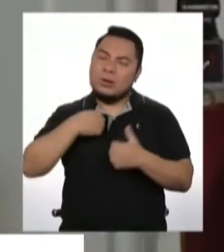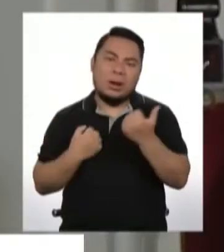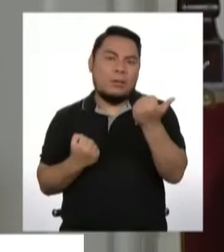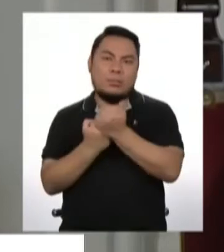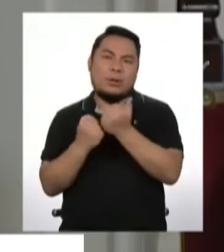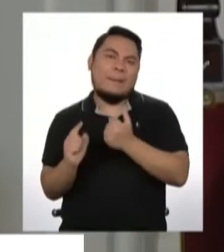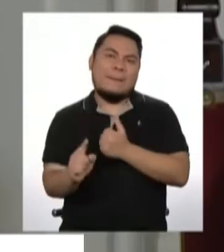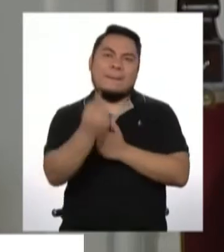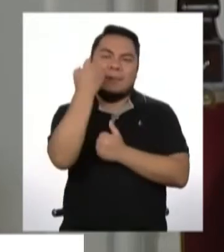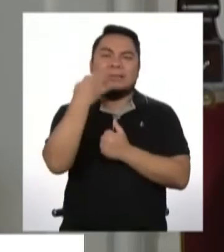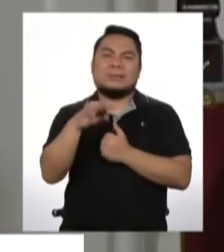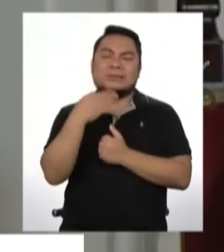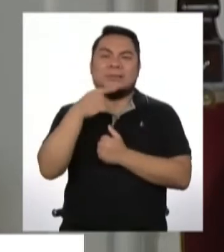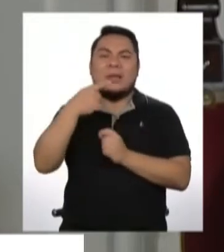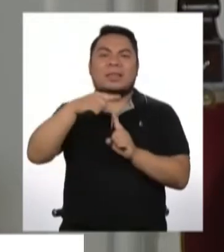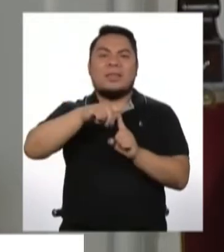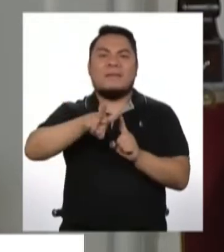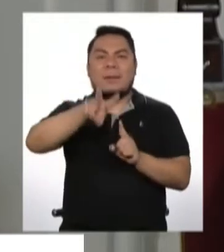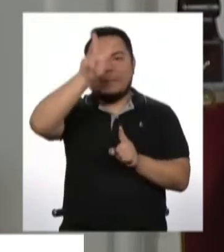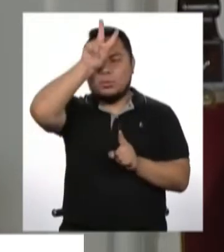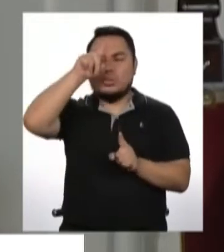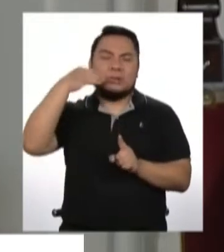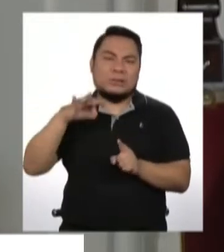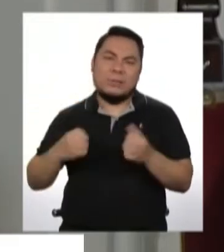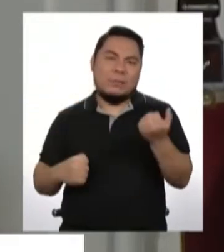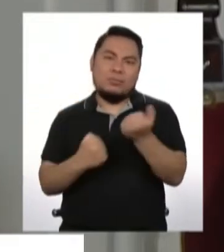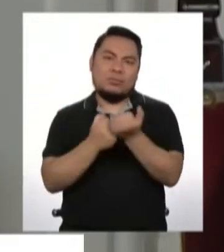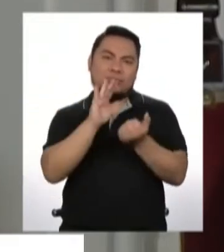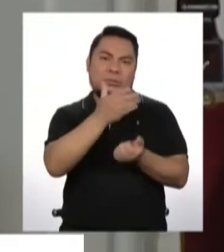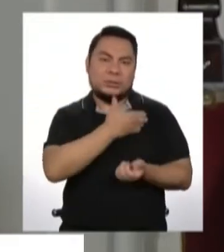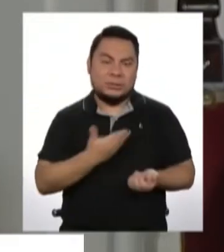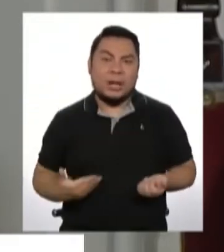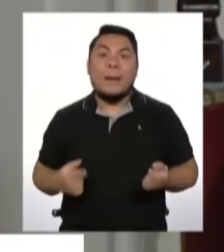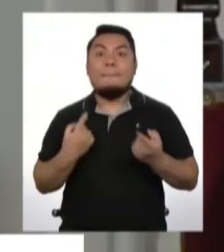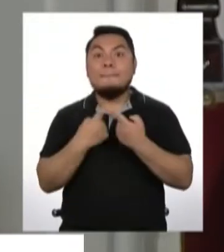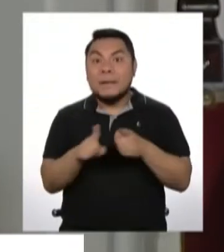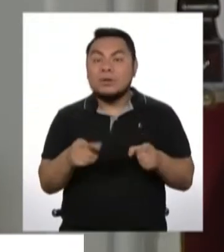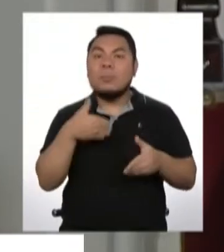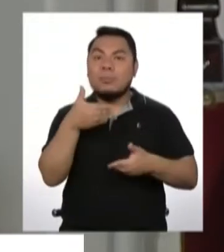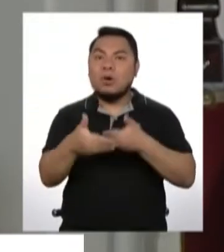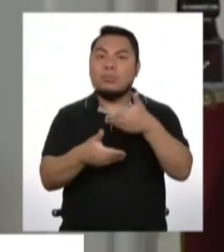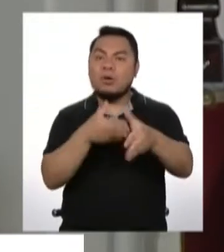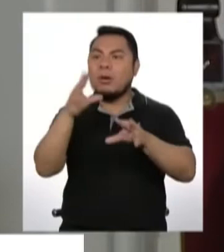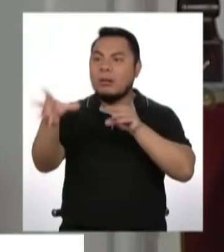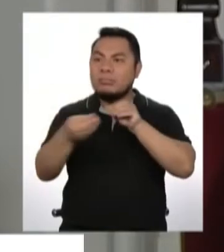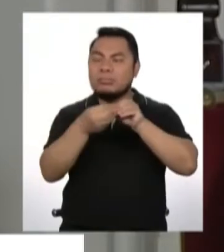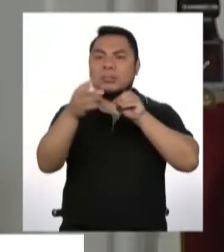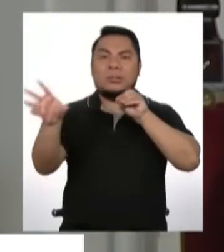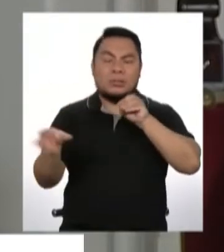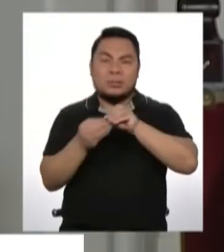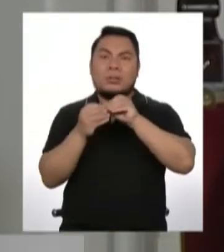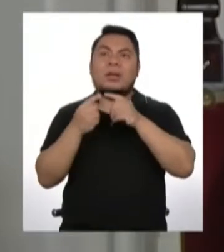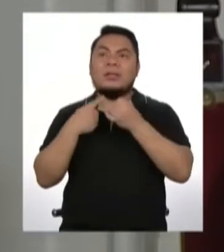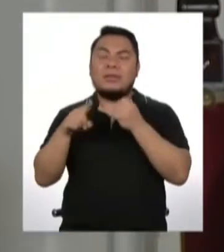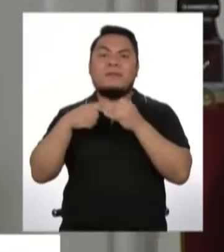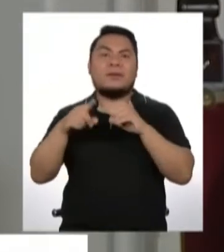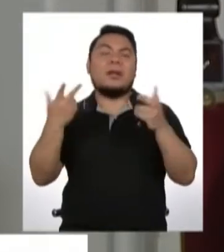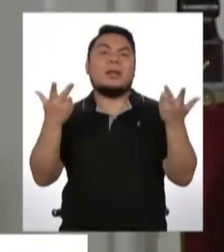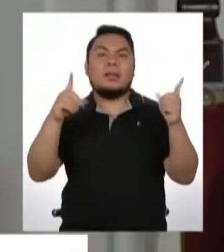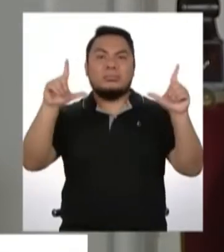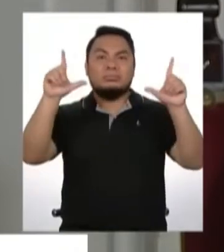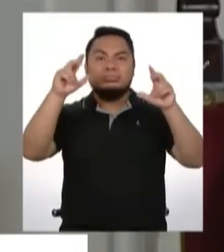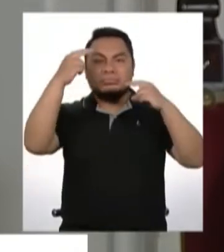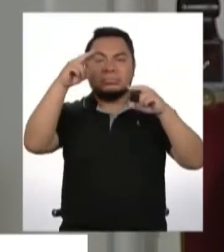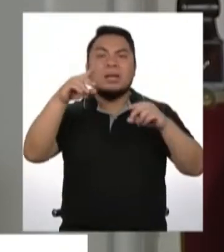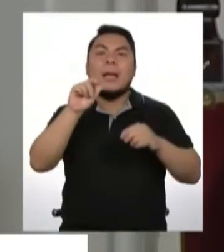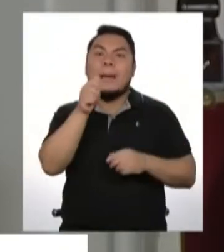de la Radio y Televisión Nacional, pero también se ha ido sumando un conjunto de actores de medios de comunicación privados.